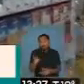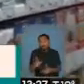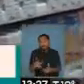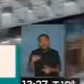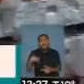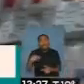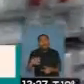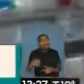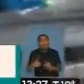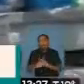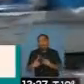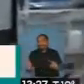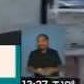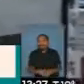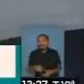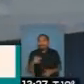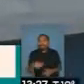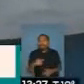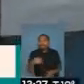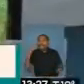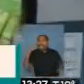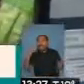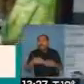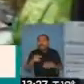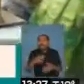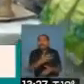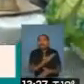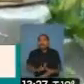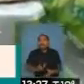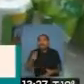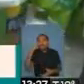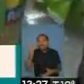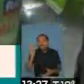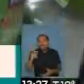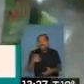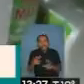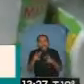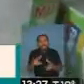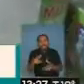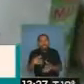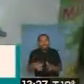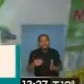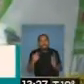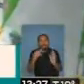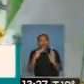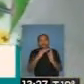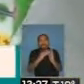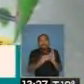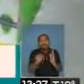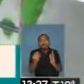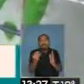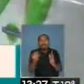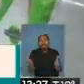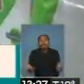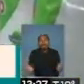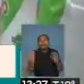idea de que la oferta y la demanda tiene que ser la que guíe la formación de los precios, sin hablar de monopolios, sin hablar